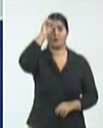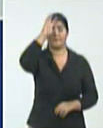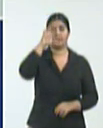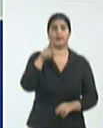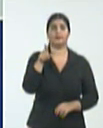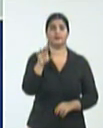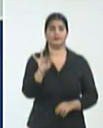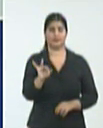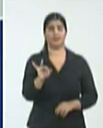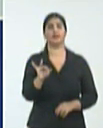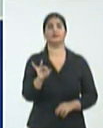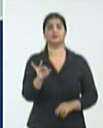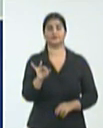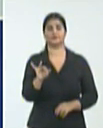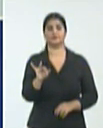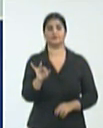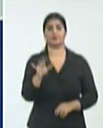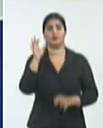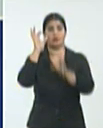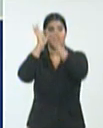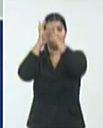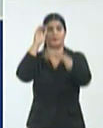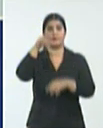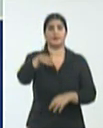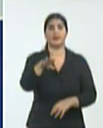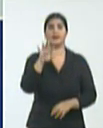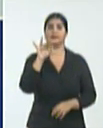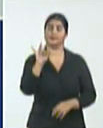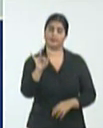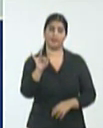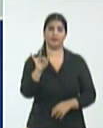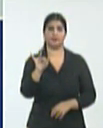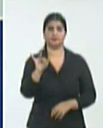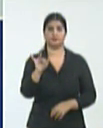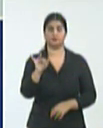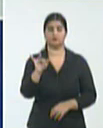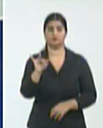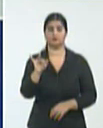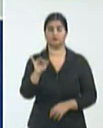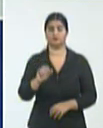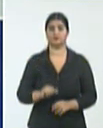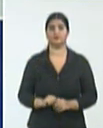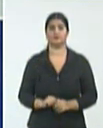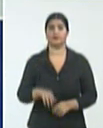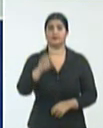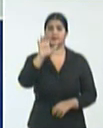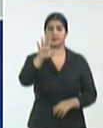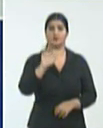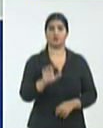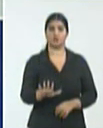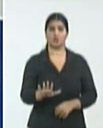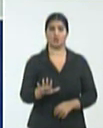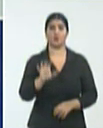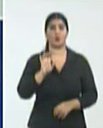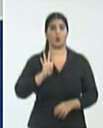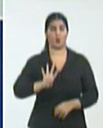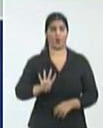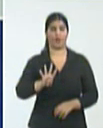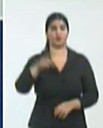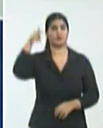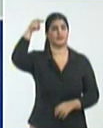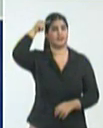17, Viñales 7, Guana y La Palma con 5 cada uno, Los Palacios 4 y Sandino